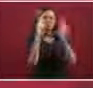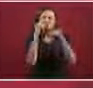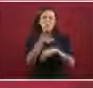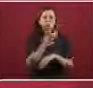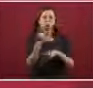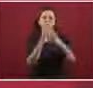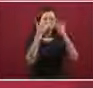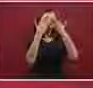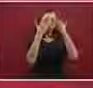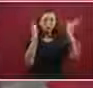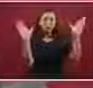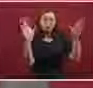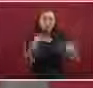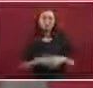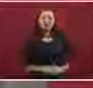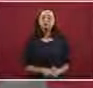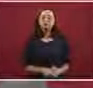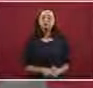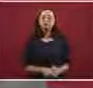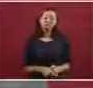y hay